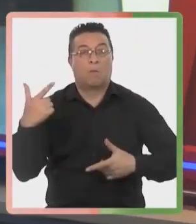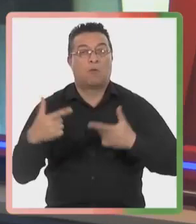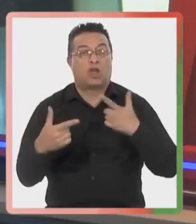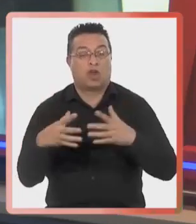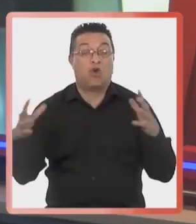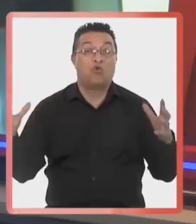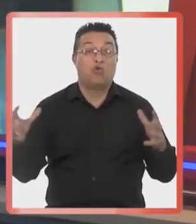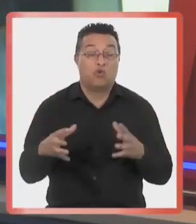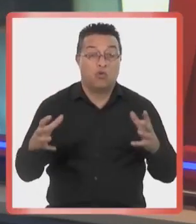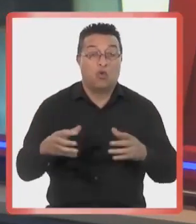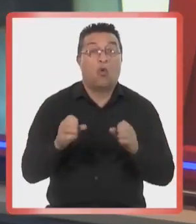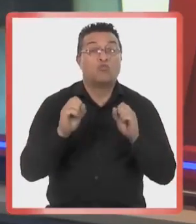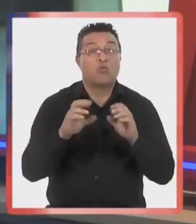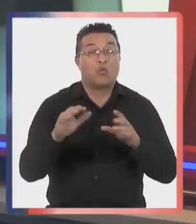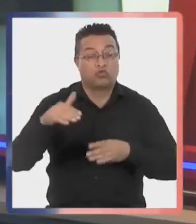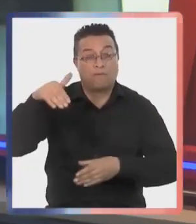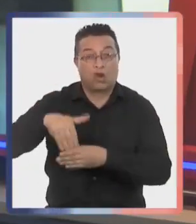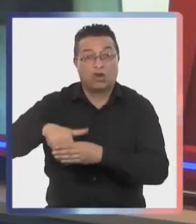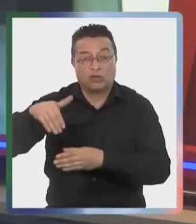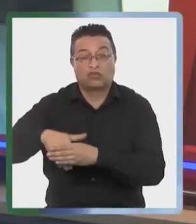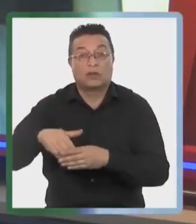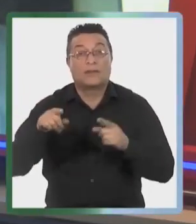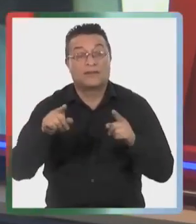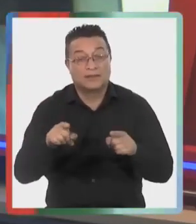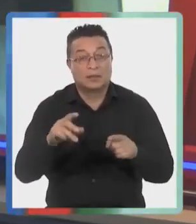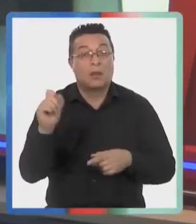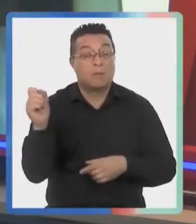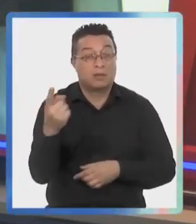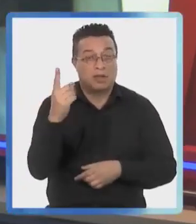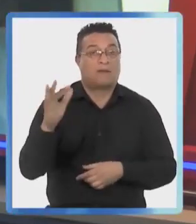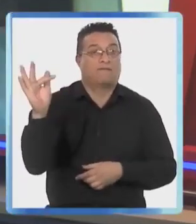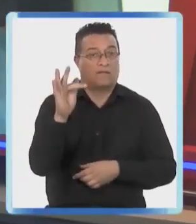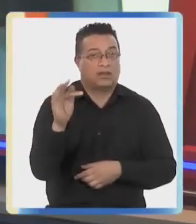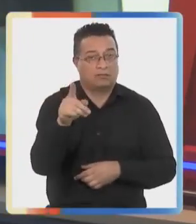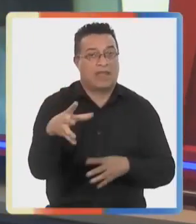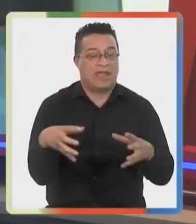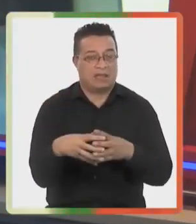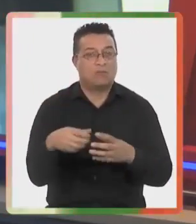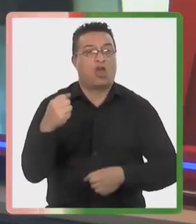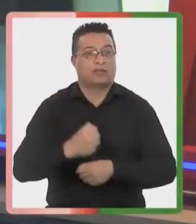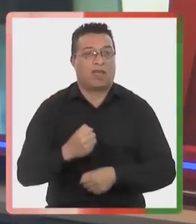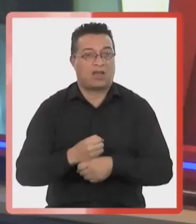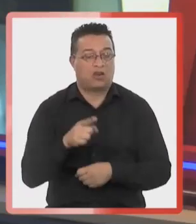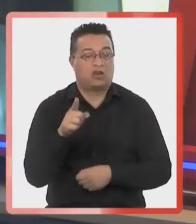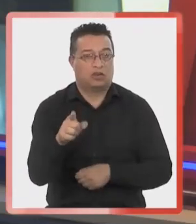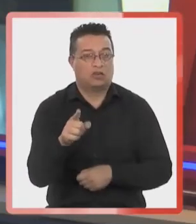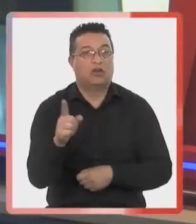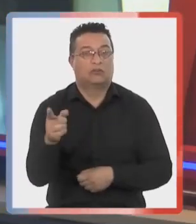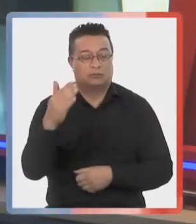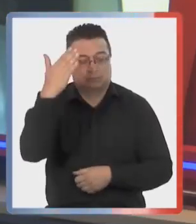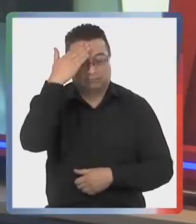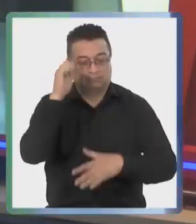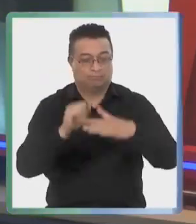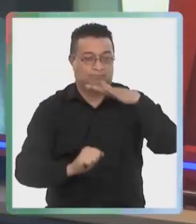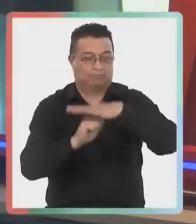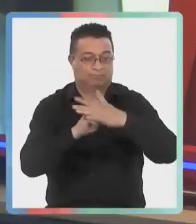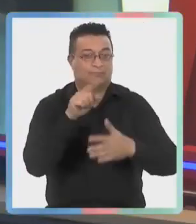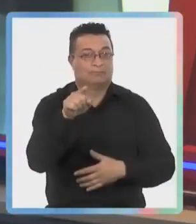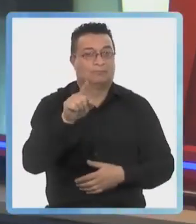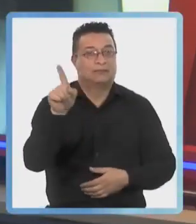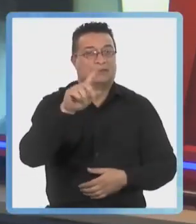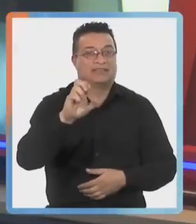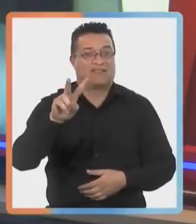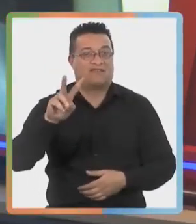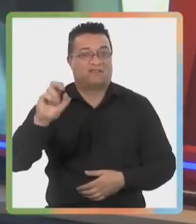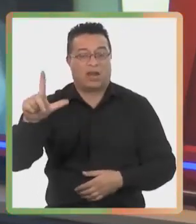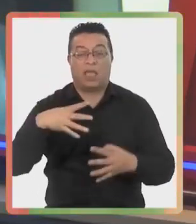política muy intensa, de muchas votaciones. Y en ese sentido, bueno, primero felicitar a su equipo de trabajo, al equipo de trabajo que usted encabeza ahí en el servicio